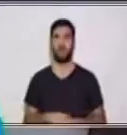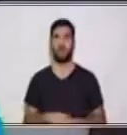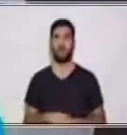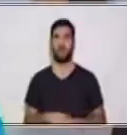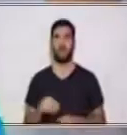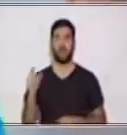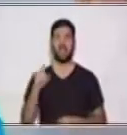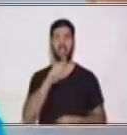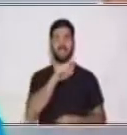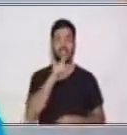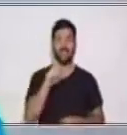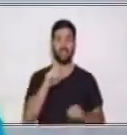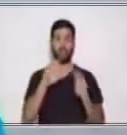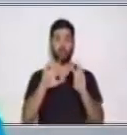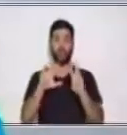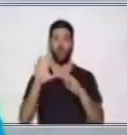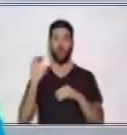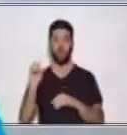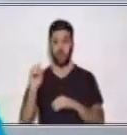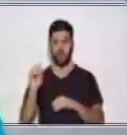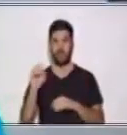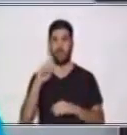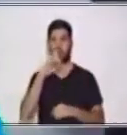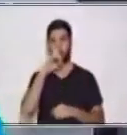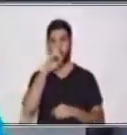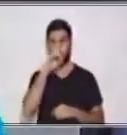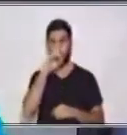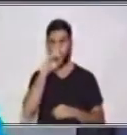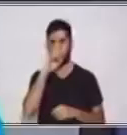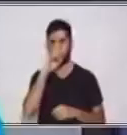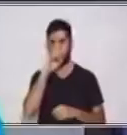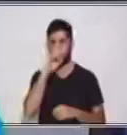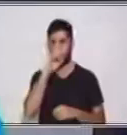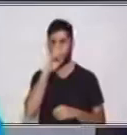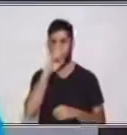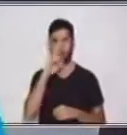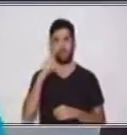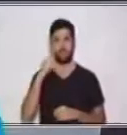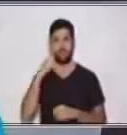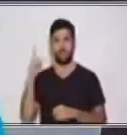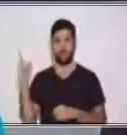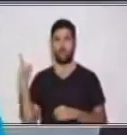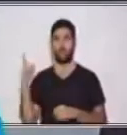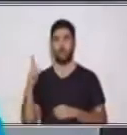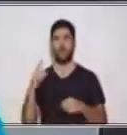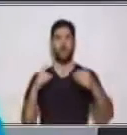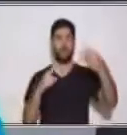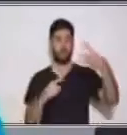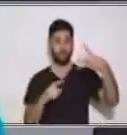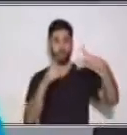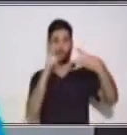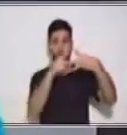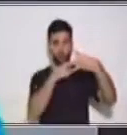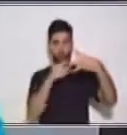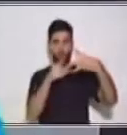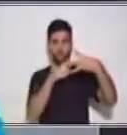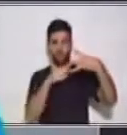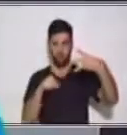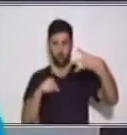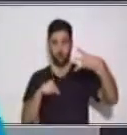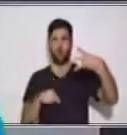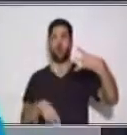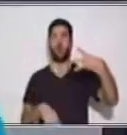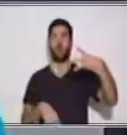a 180 grados. Mire, de una nomenclatura matemática dice que la sumatoria de